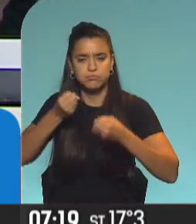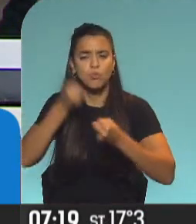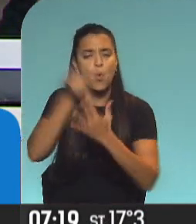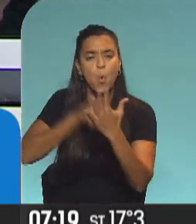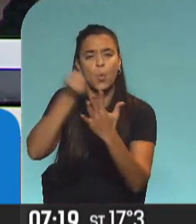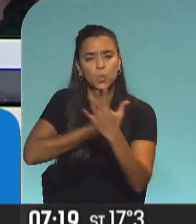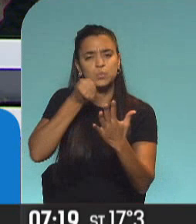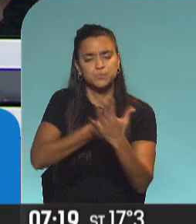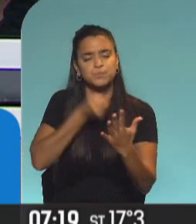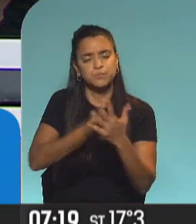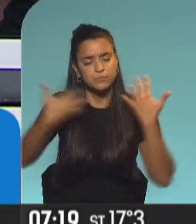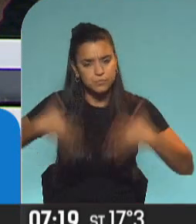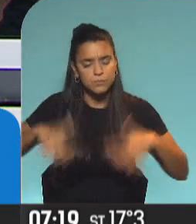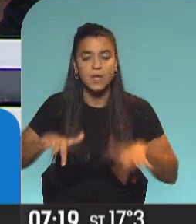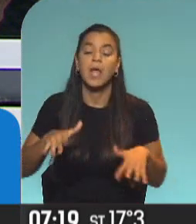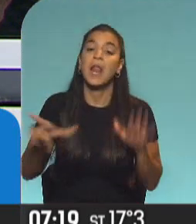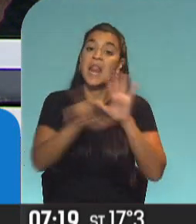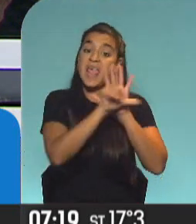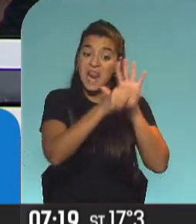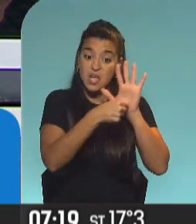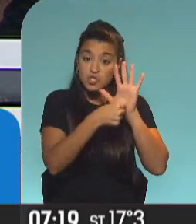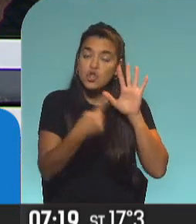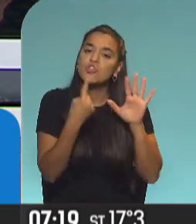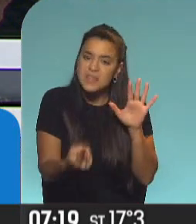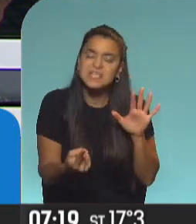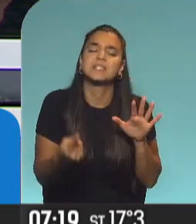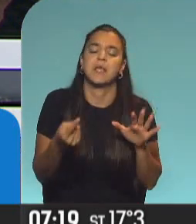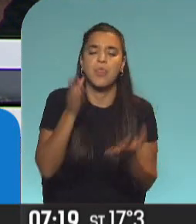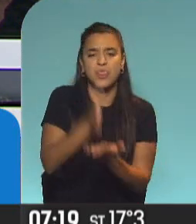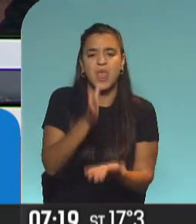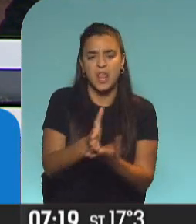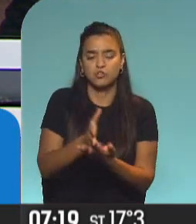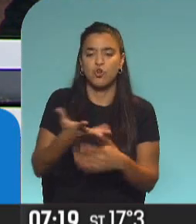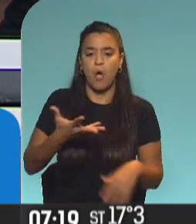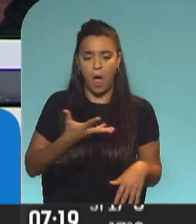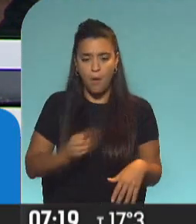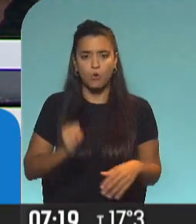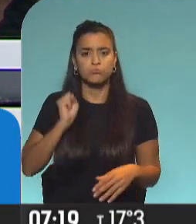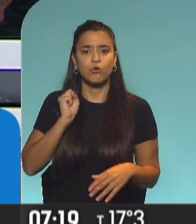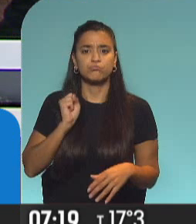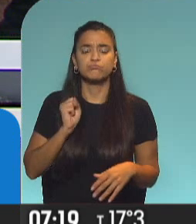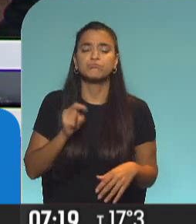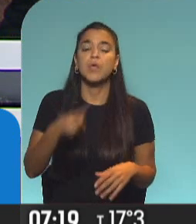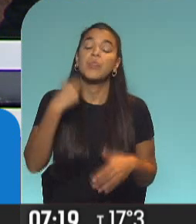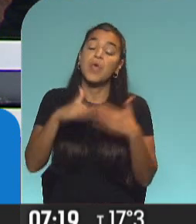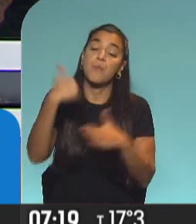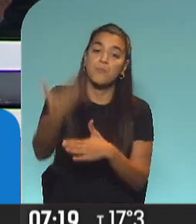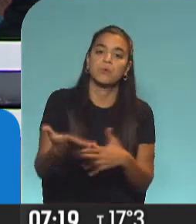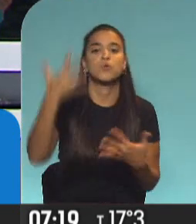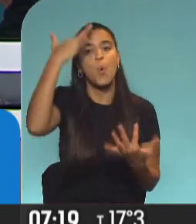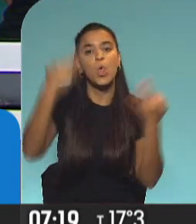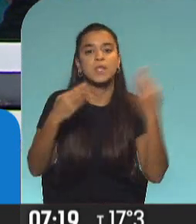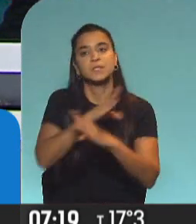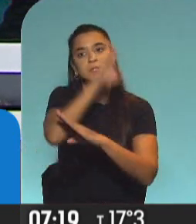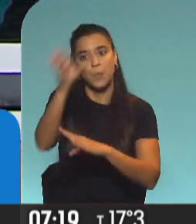lucha, en algún momento una legislación que establece el derecho a la interrupción voluntaria del embarazo, y después empieza la batalla judicial. Porque esto